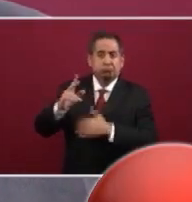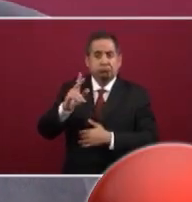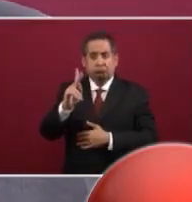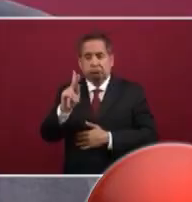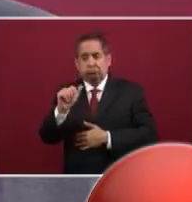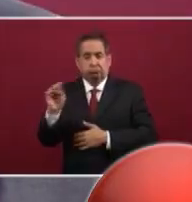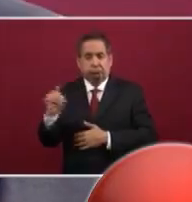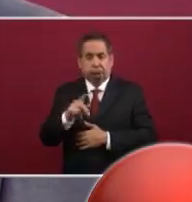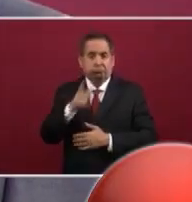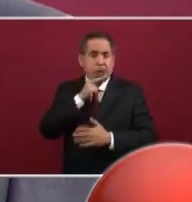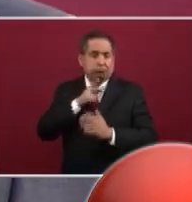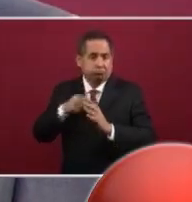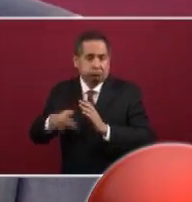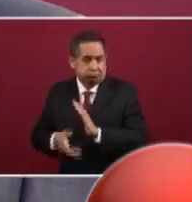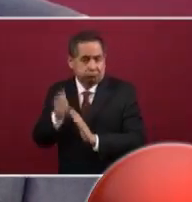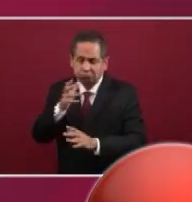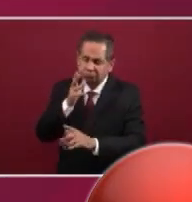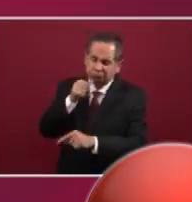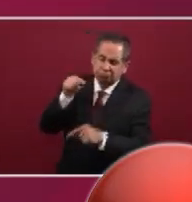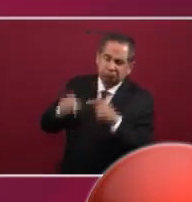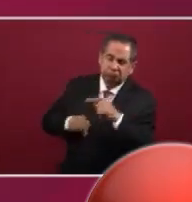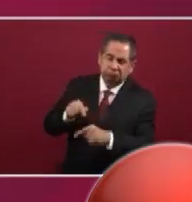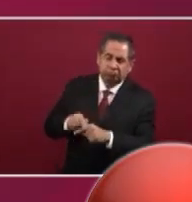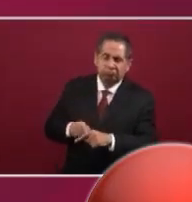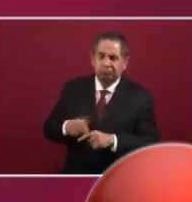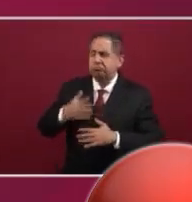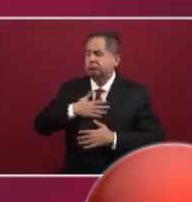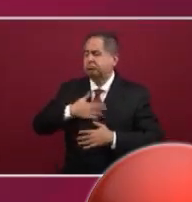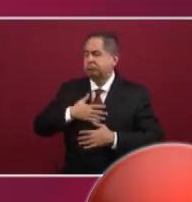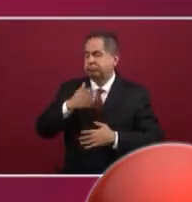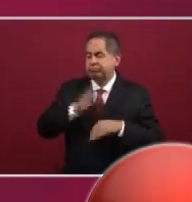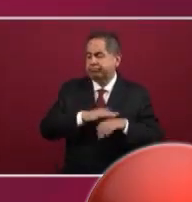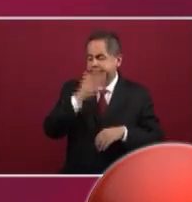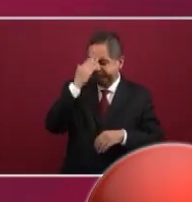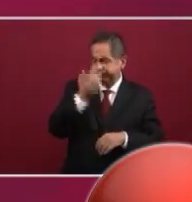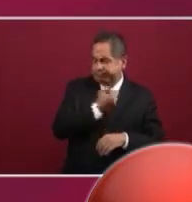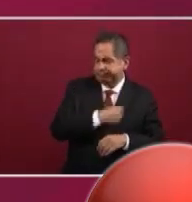la industria petrolera, porque ellos tenían la tecnología,